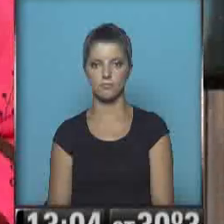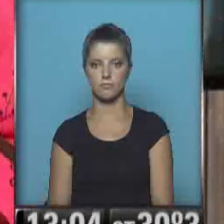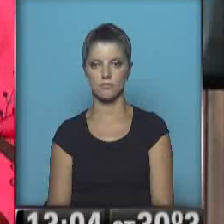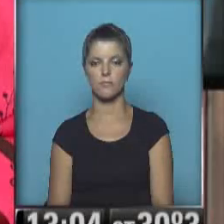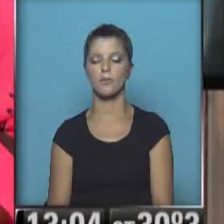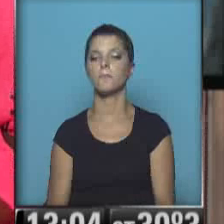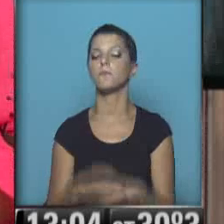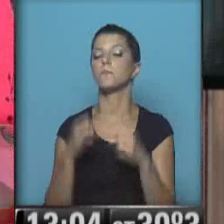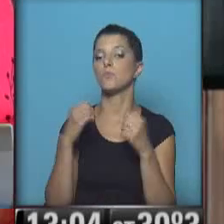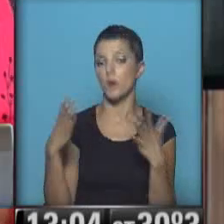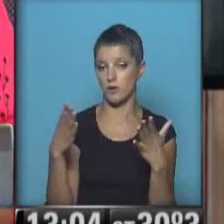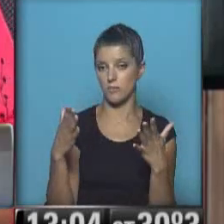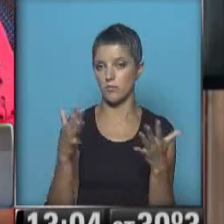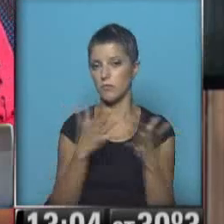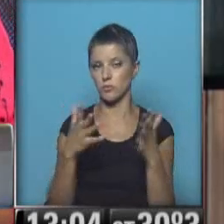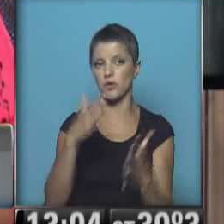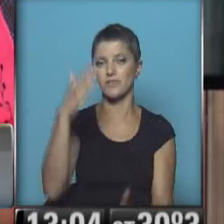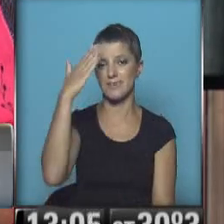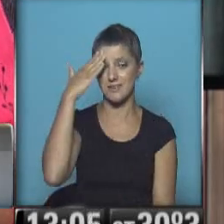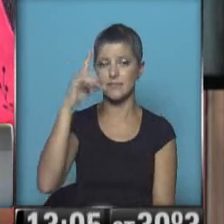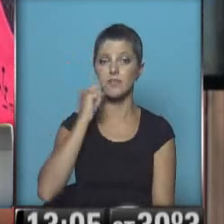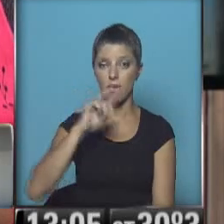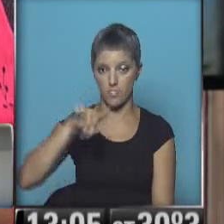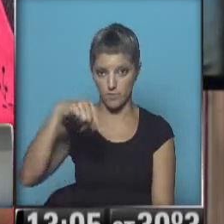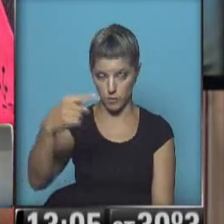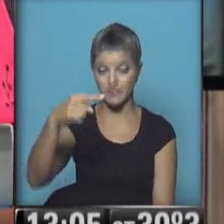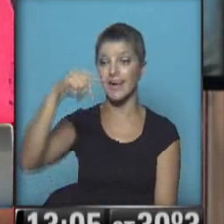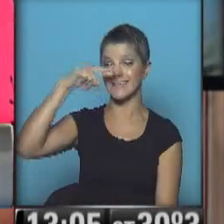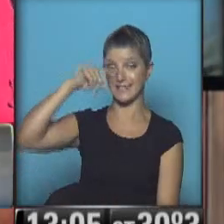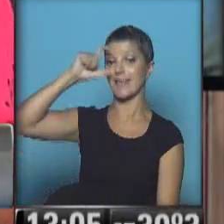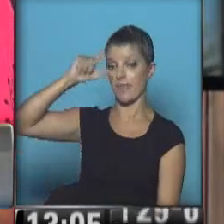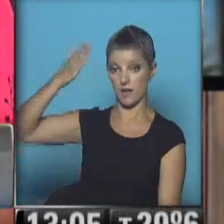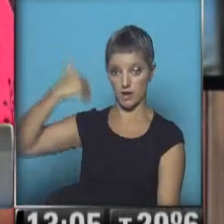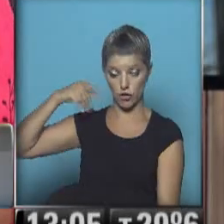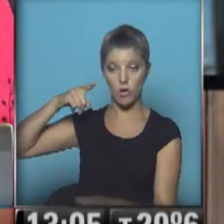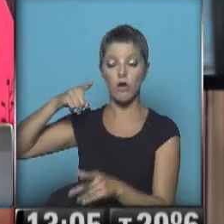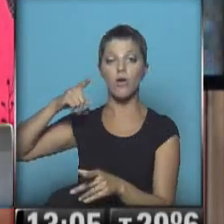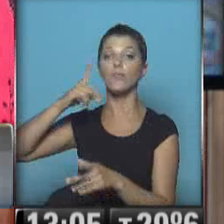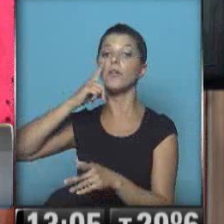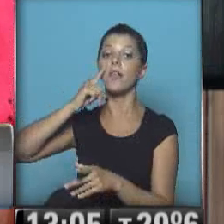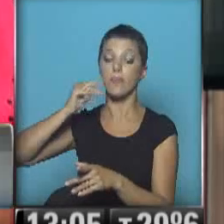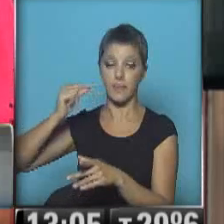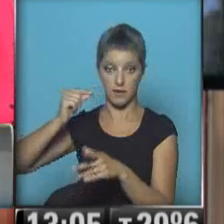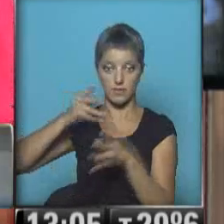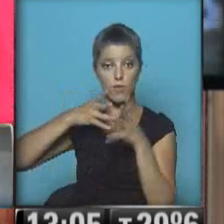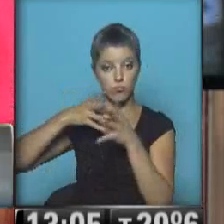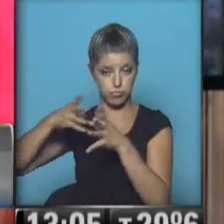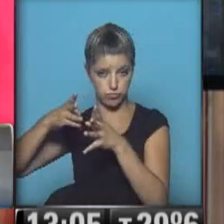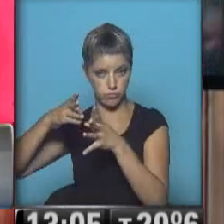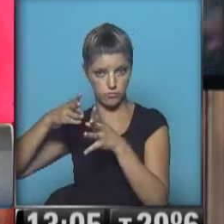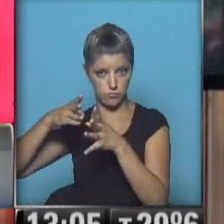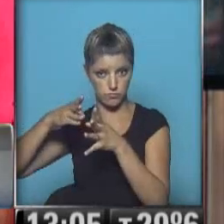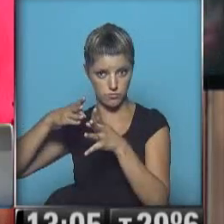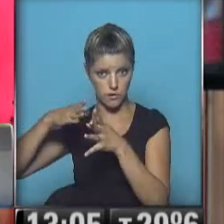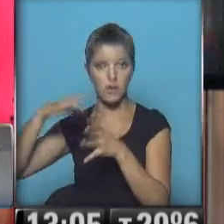Bueno, pasaron más de poco más de 15 días desde el 7 de enero, que fue el día de la masacre